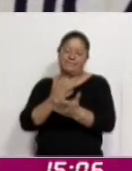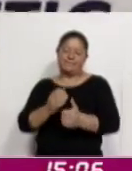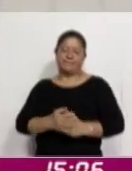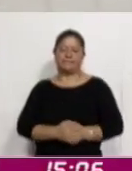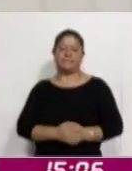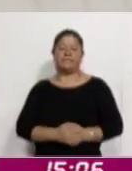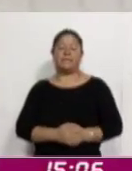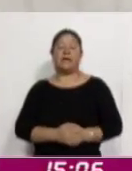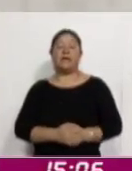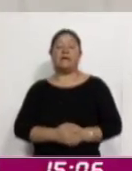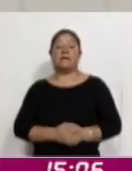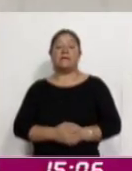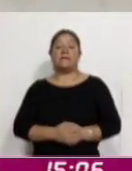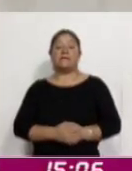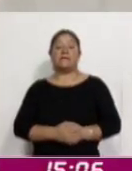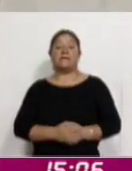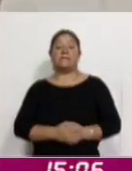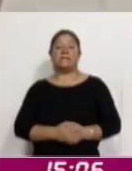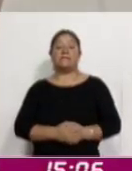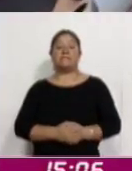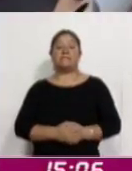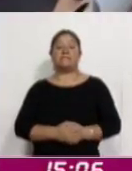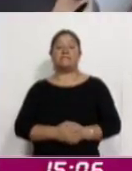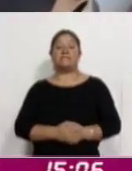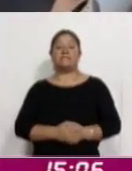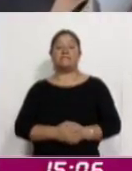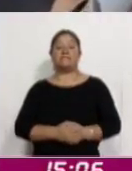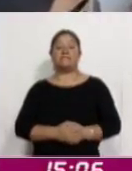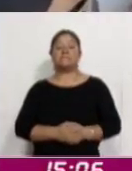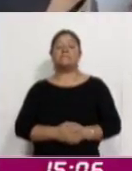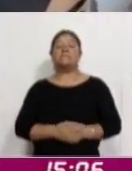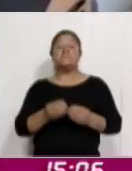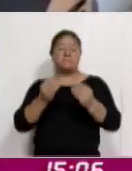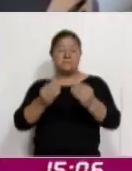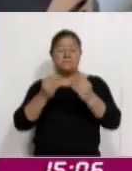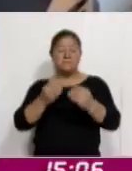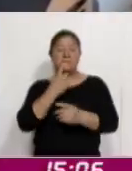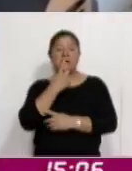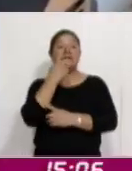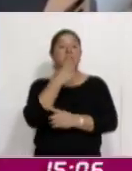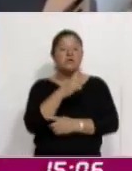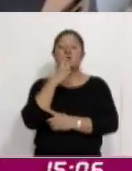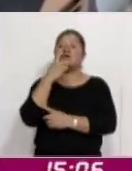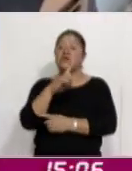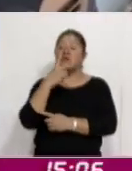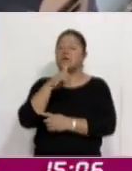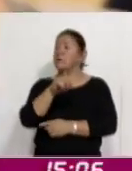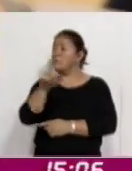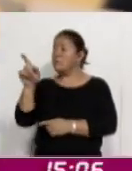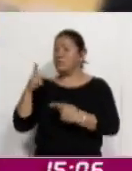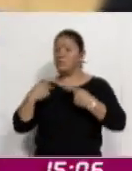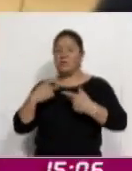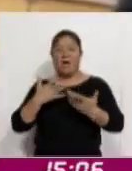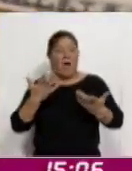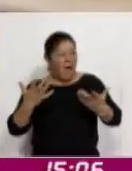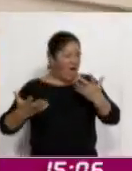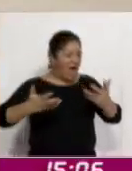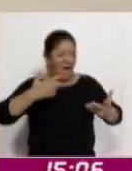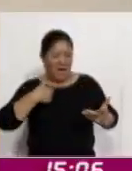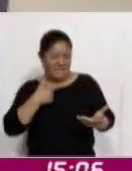de seguridad, derivado de las múltiples denuncias que han hecho la ciudadanía.